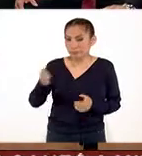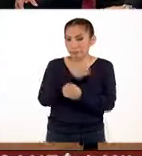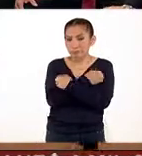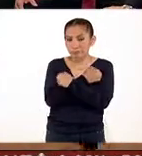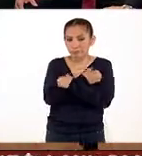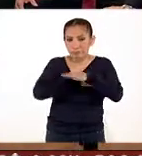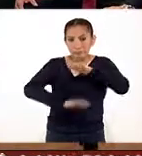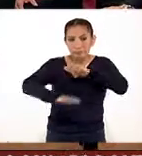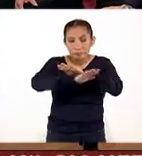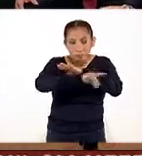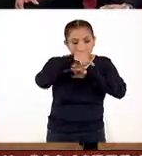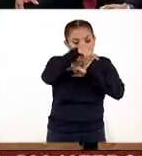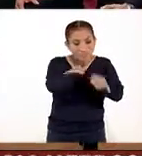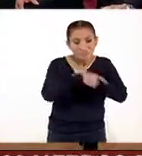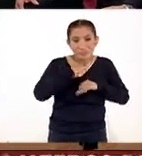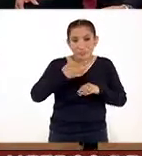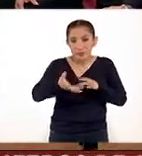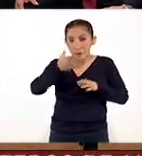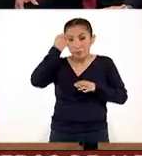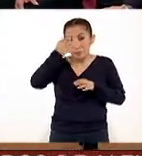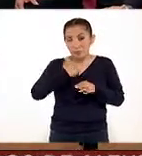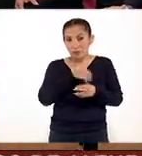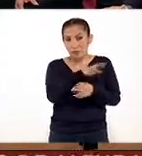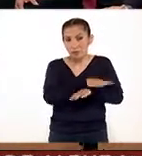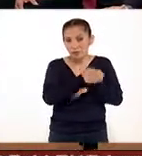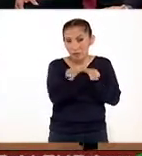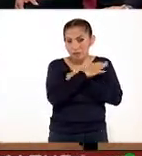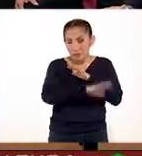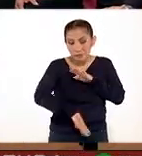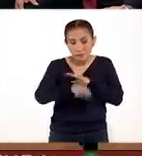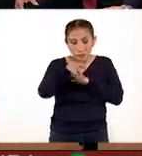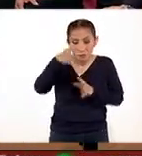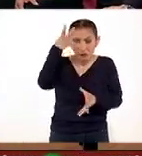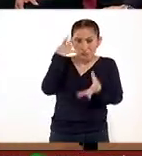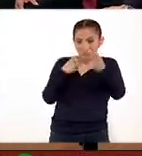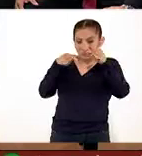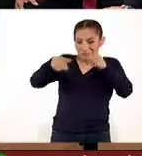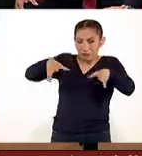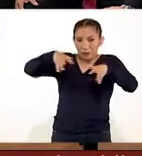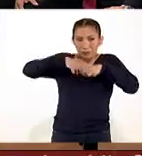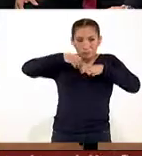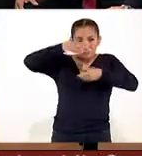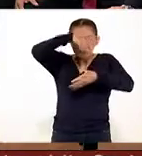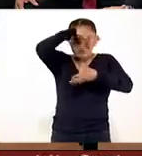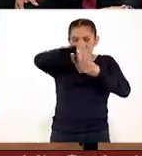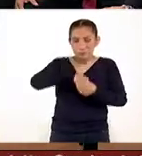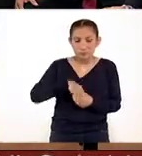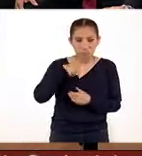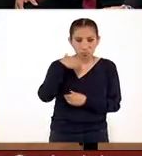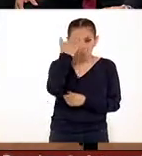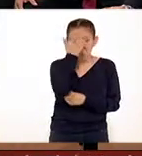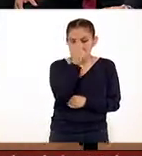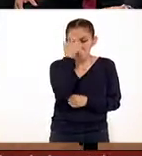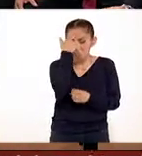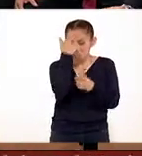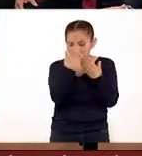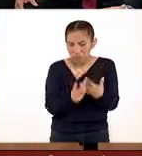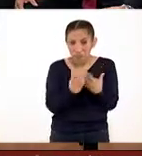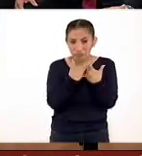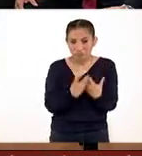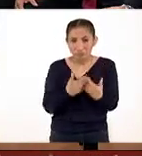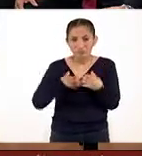educación básica, donde si yo adquiero, por eso se llama educación básica, porque si yo ahí adquiero las herramientas de pensamiento,